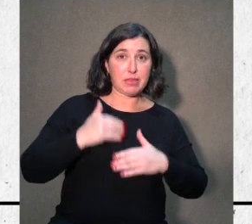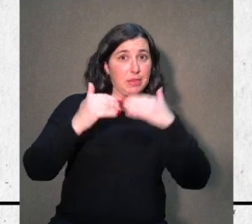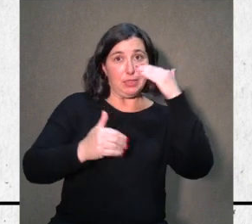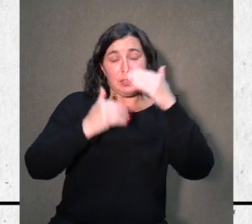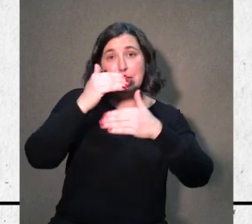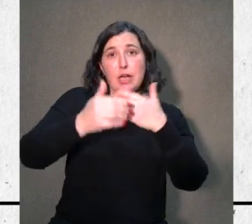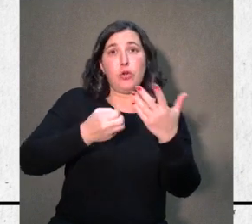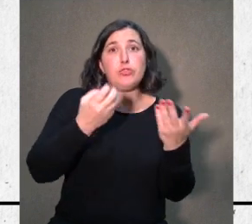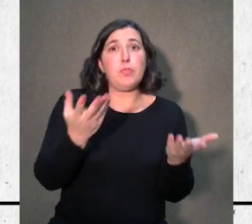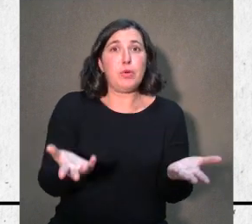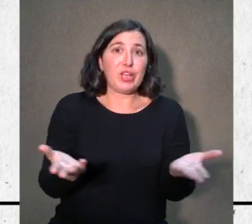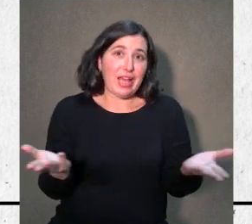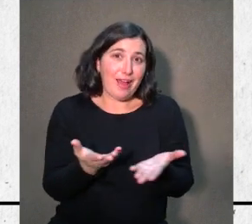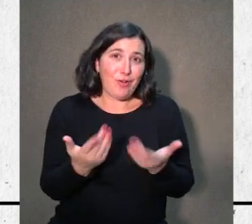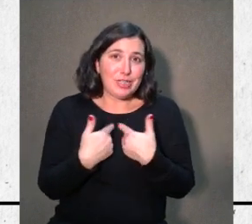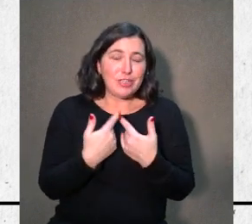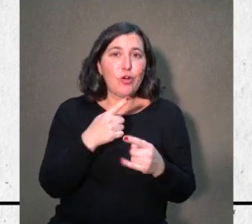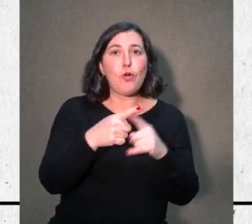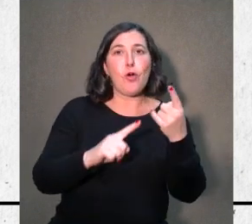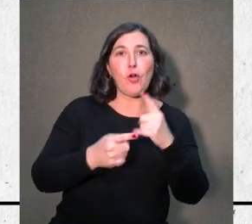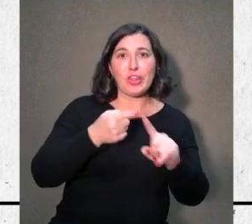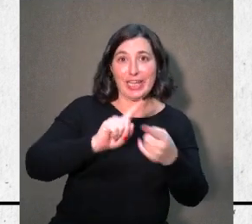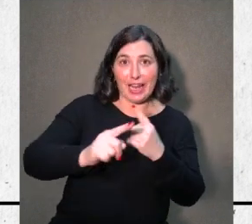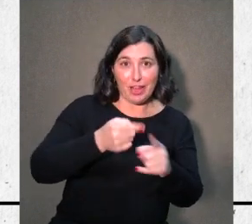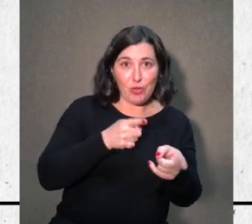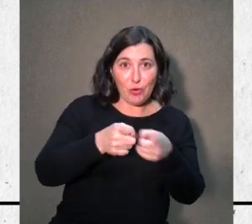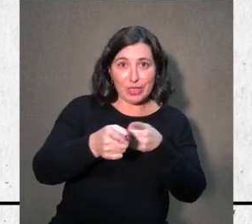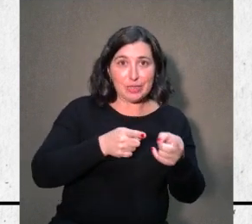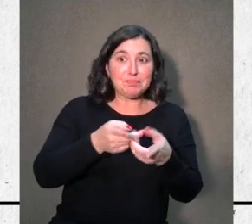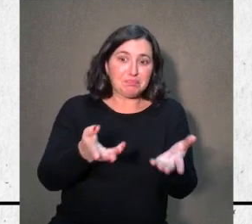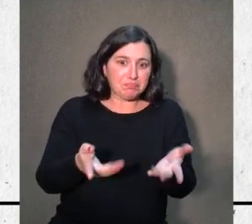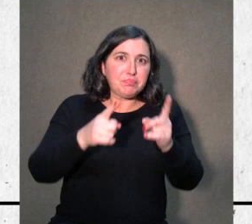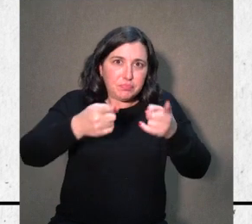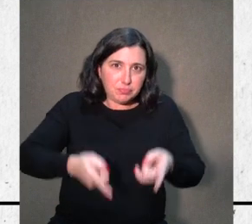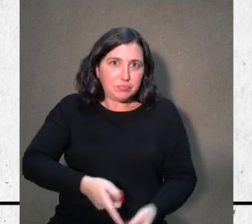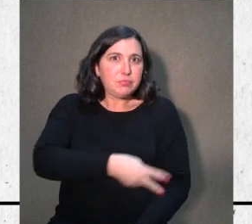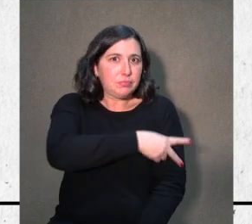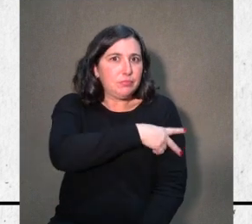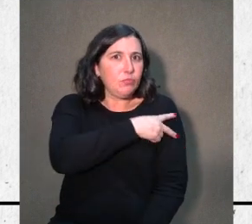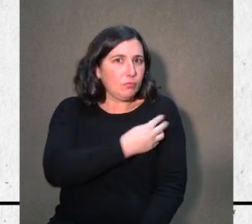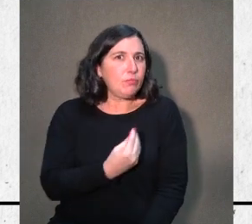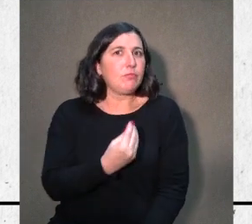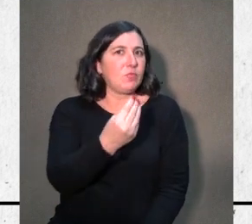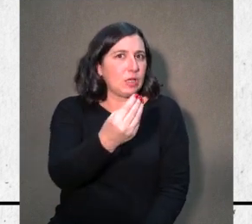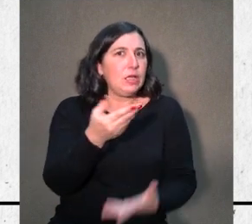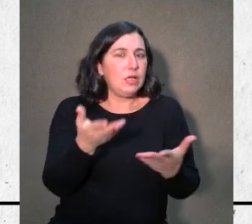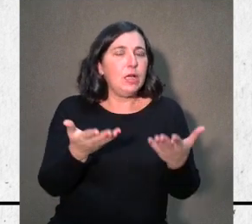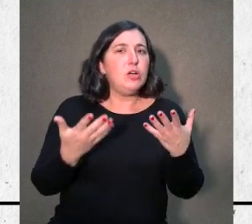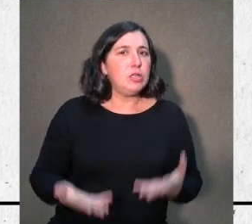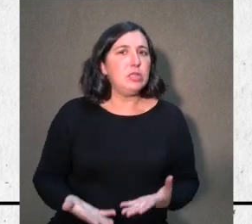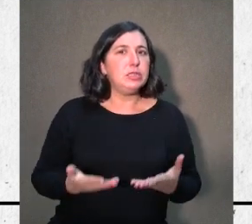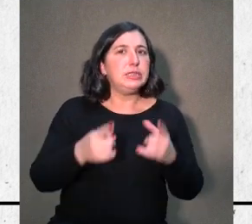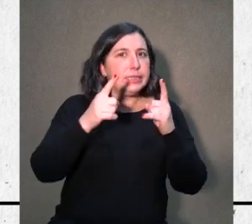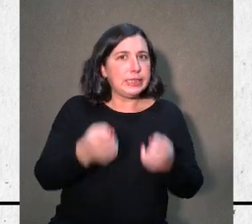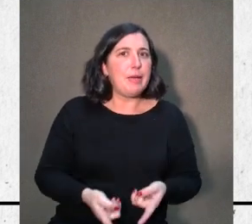desarrollo, porque bueno, en su momento, ahora estoy como coordinadora, pero que también es un puesto que uno